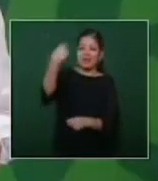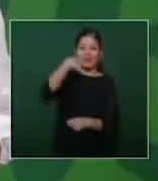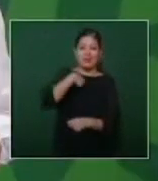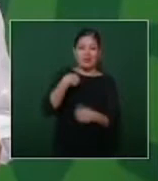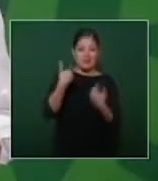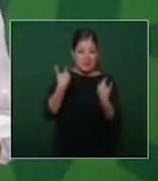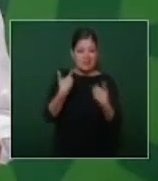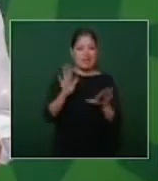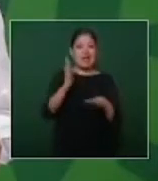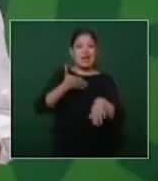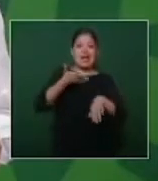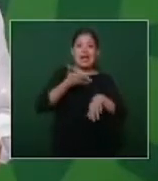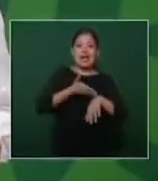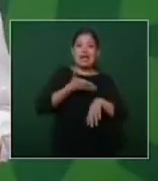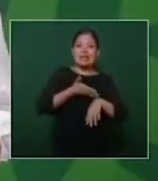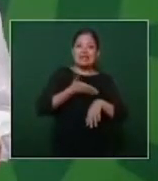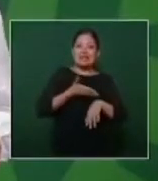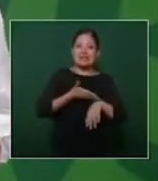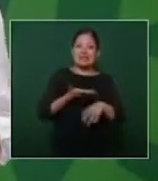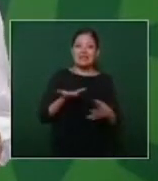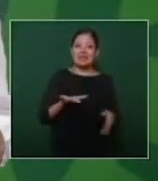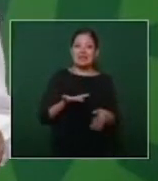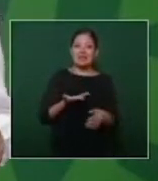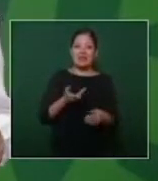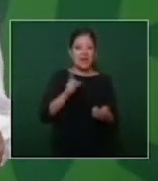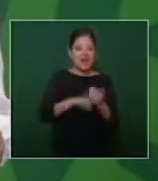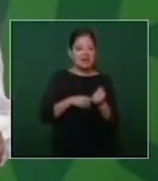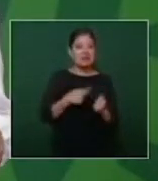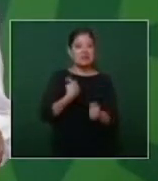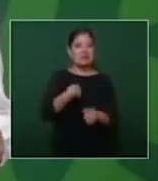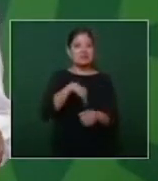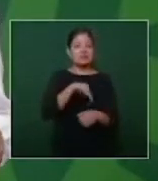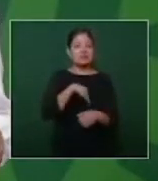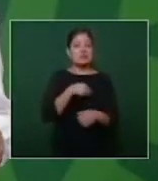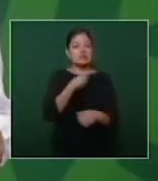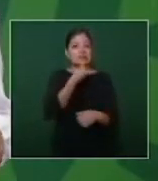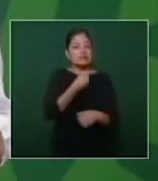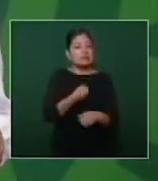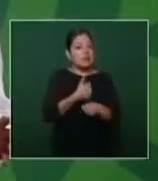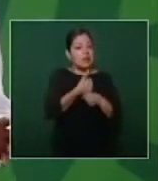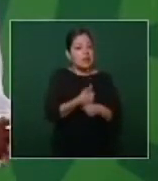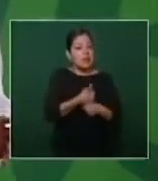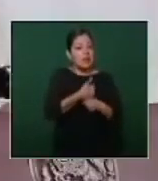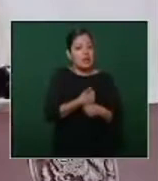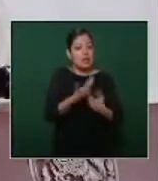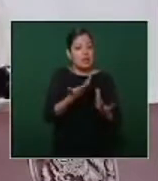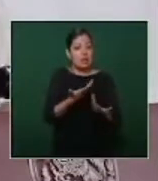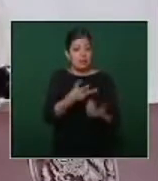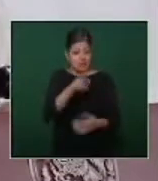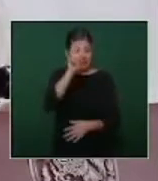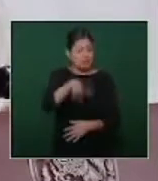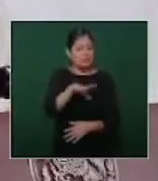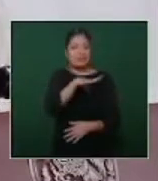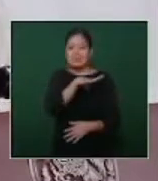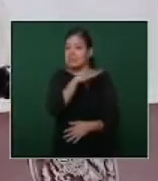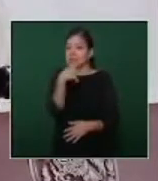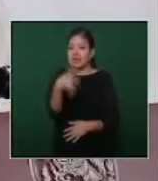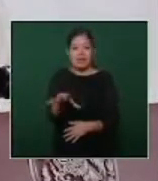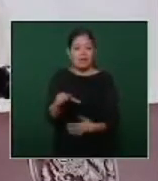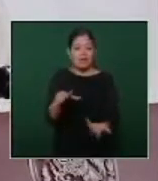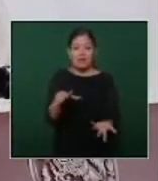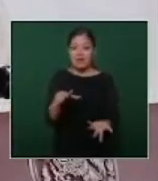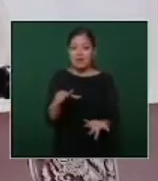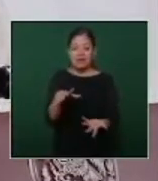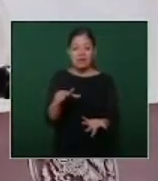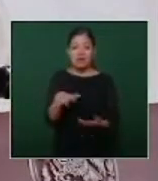que desean instalarse en el país y aprovecharse de los recursos naturales como el gas, petróleo y la energía